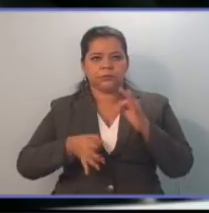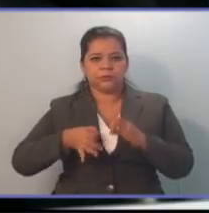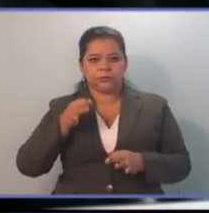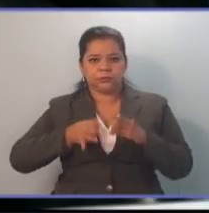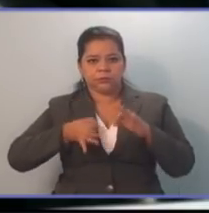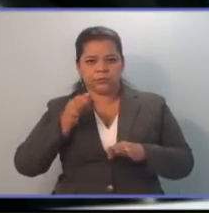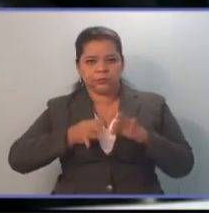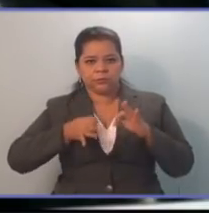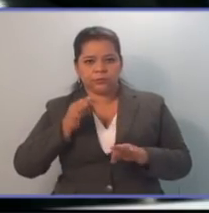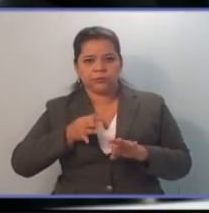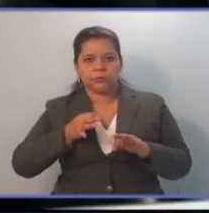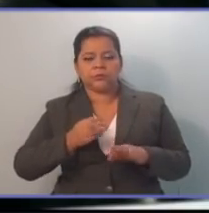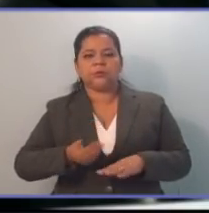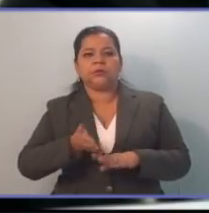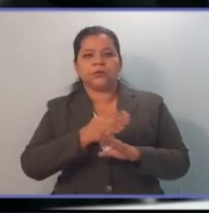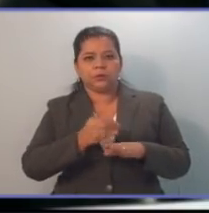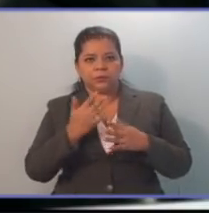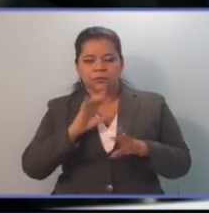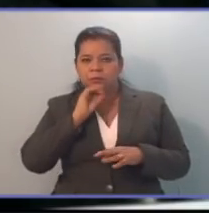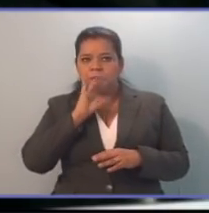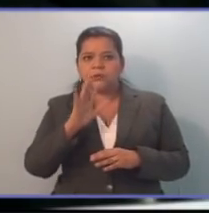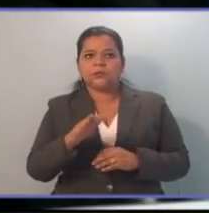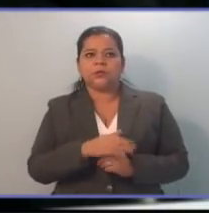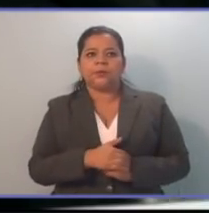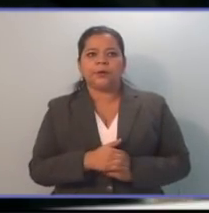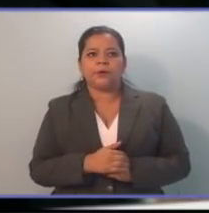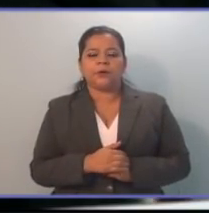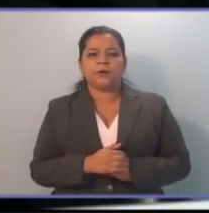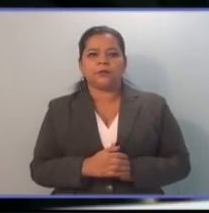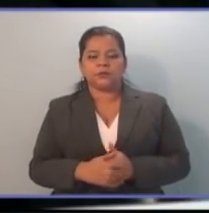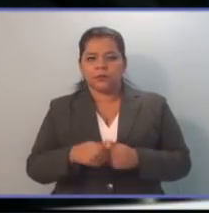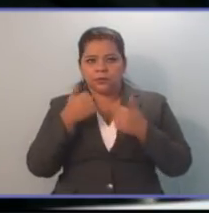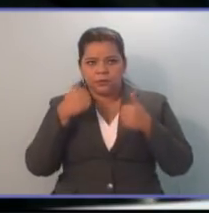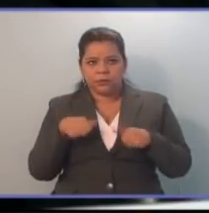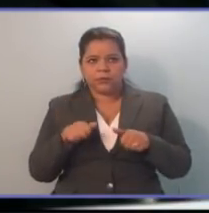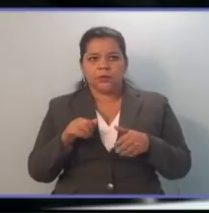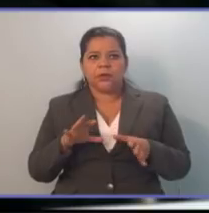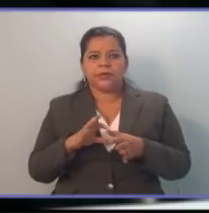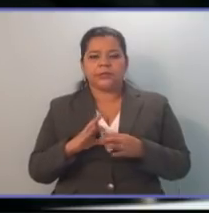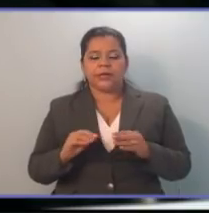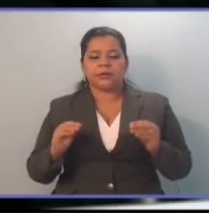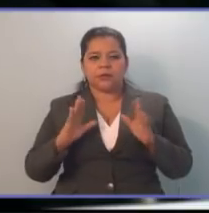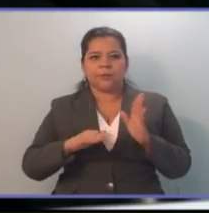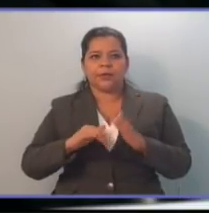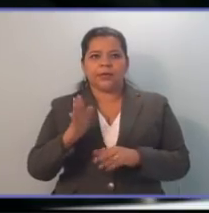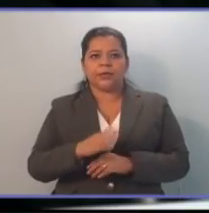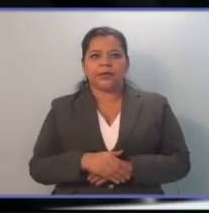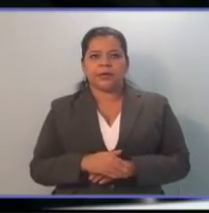refiere a absolutamente nada con el tema que estamos viendo esta tarde.